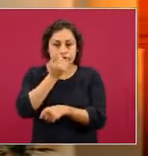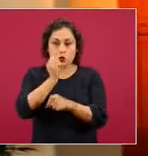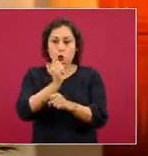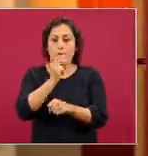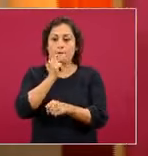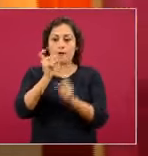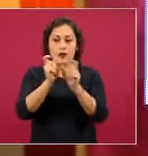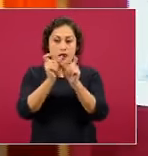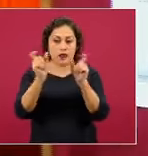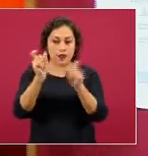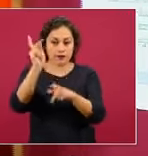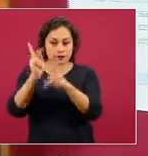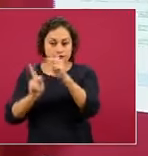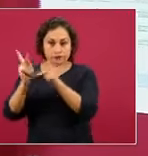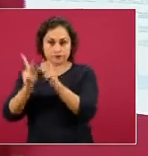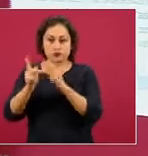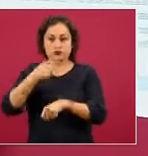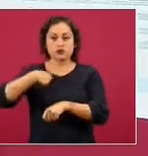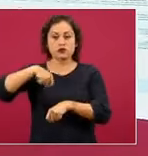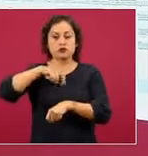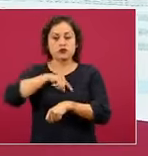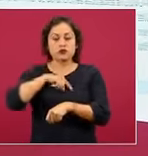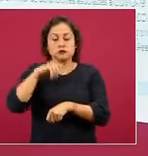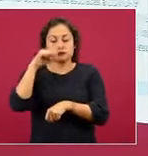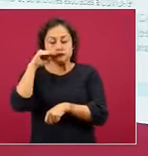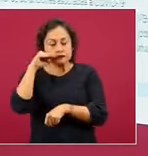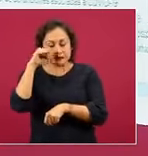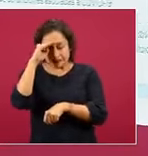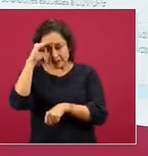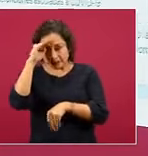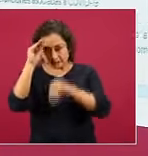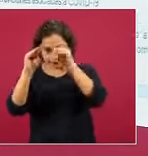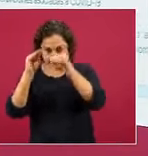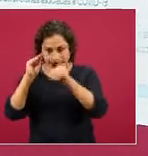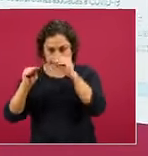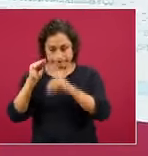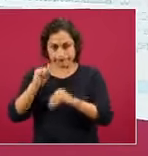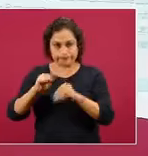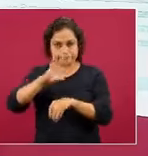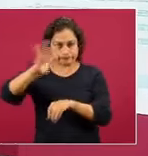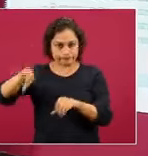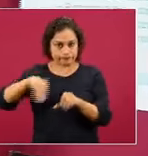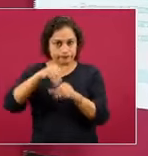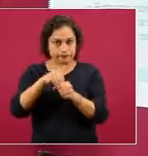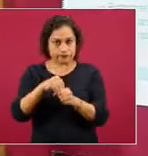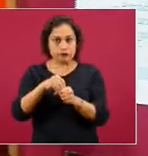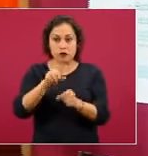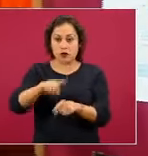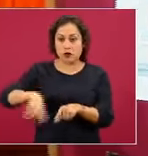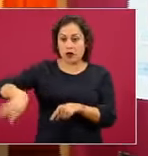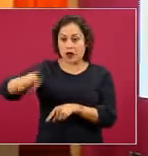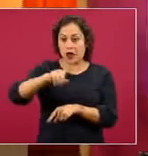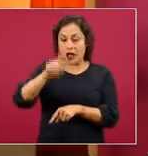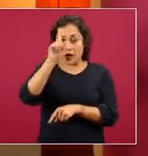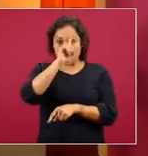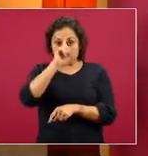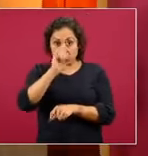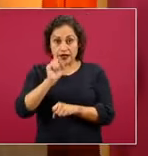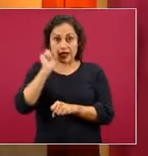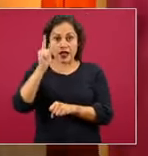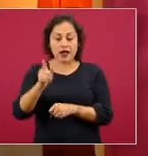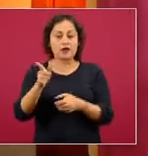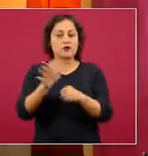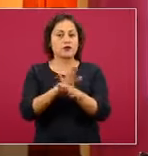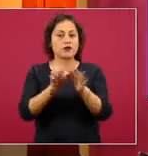se ha tratado de ser lo más incluyente posible para tener todo lo que pueda hacer o que pueda sugerir que diga